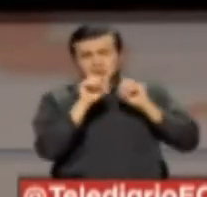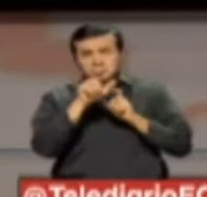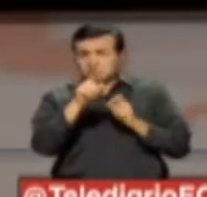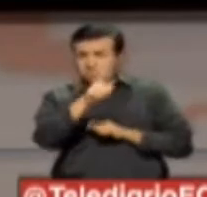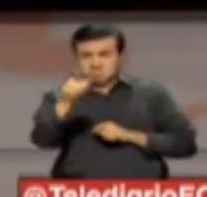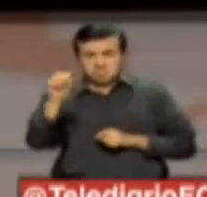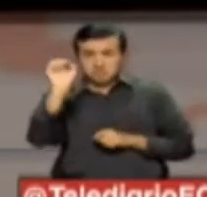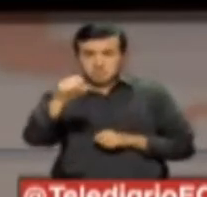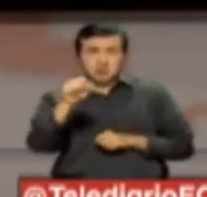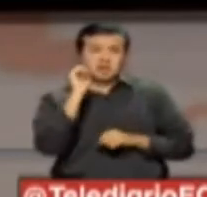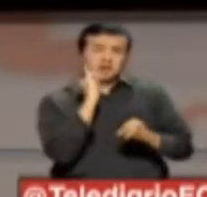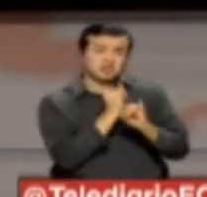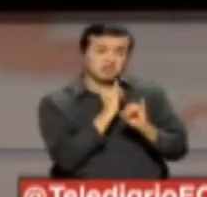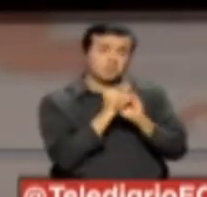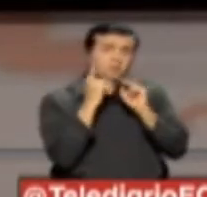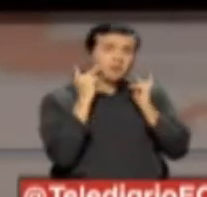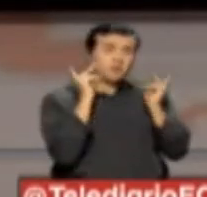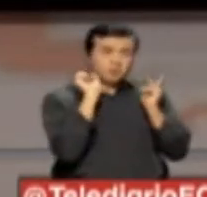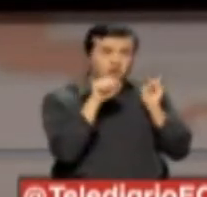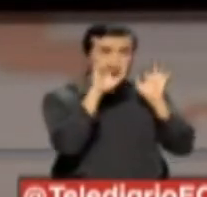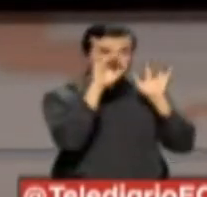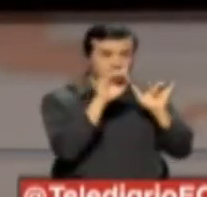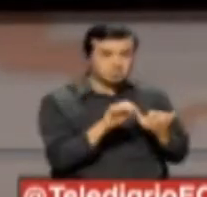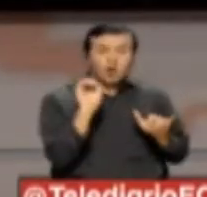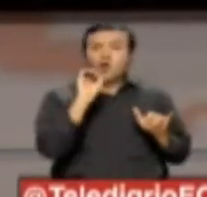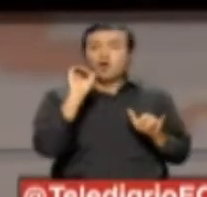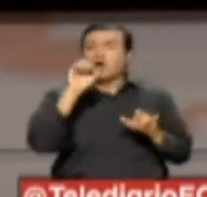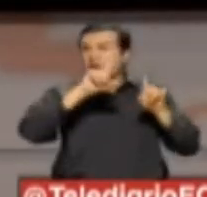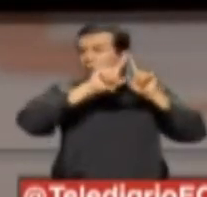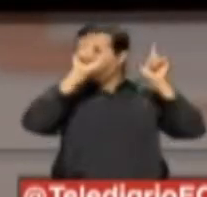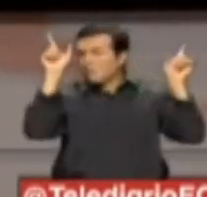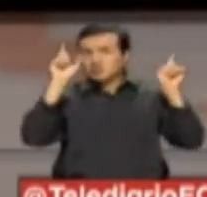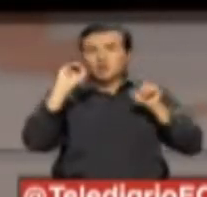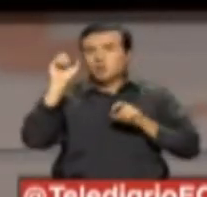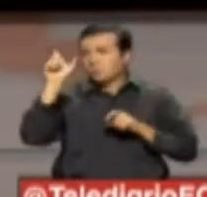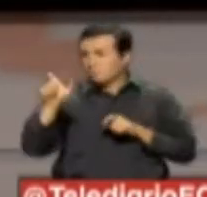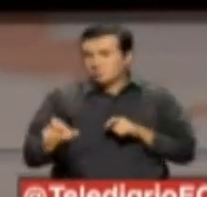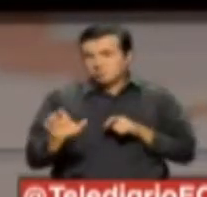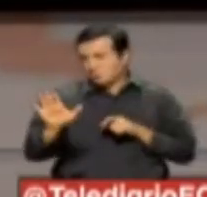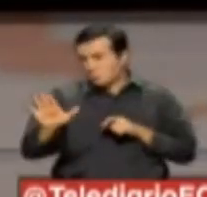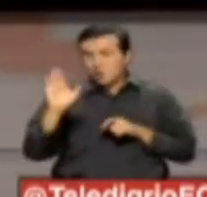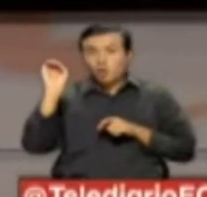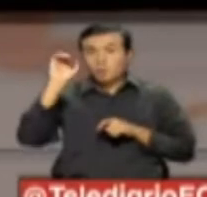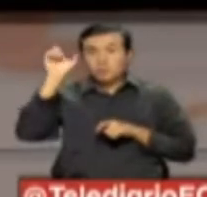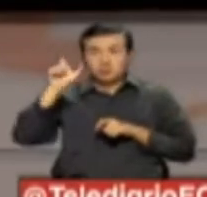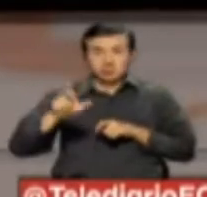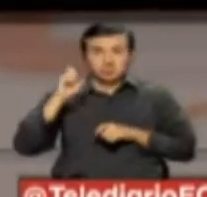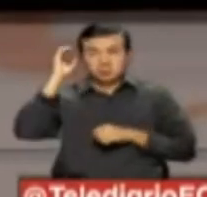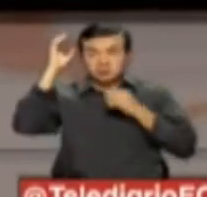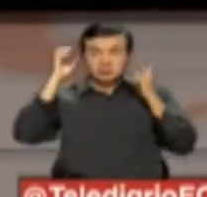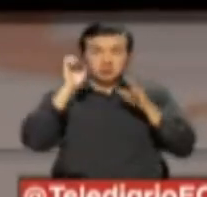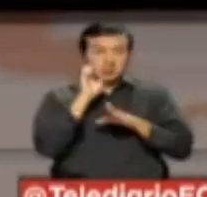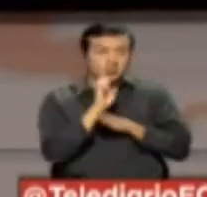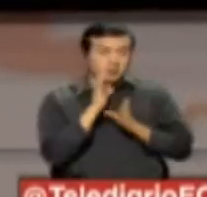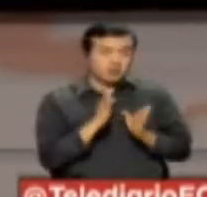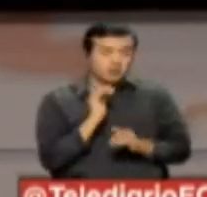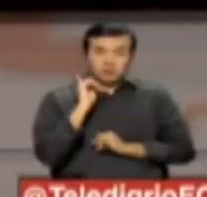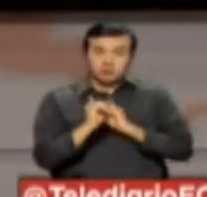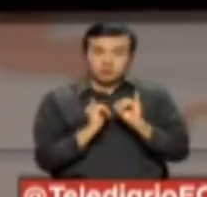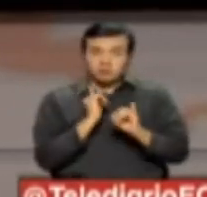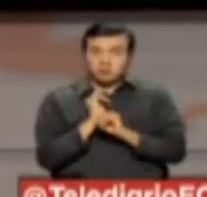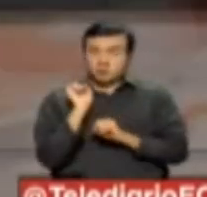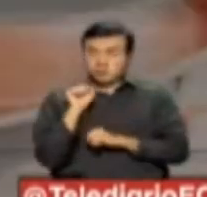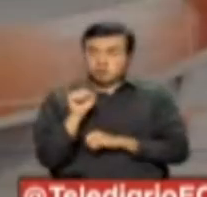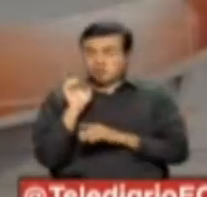hacerlo puede ser una institución pública una empresa un ciudadano como un creador nacional o extranjero y puede hacerlo desde el